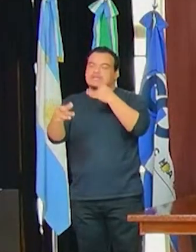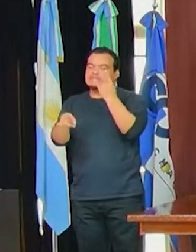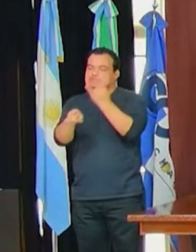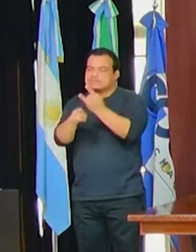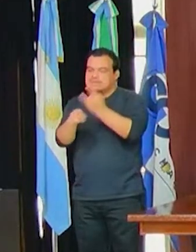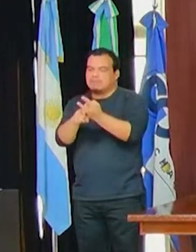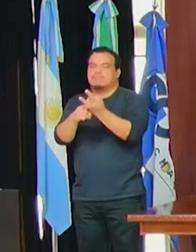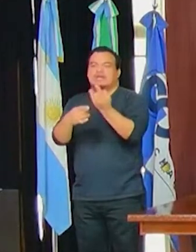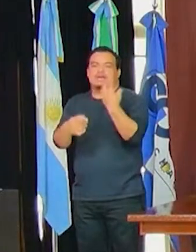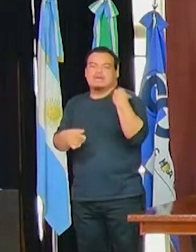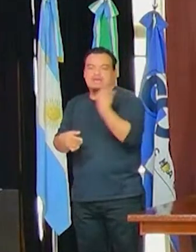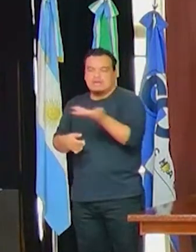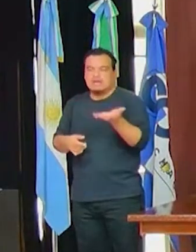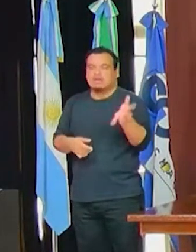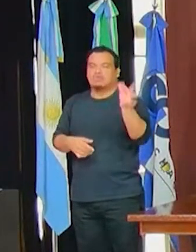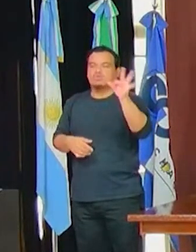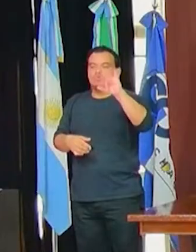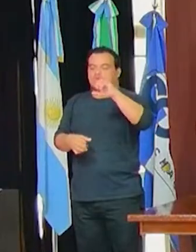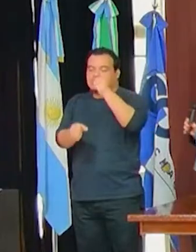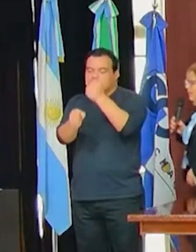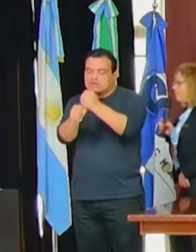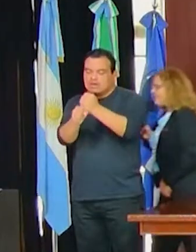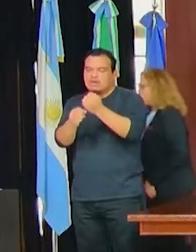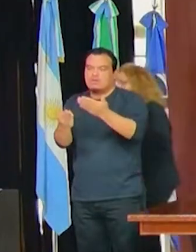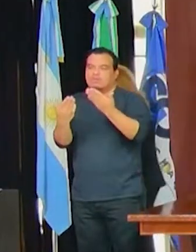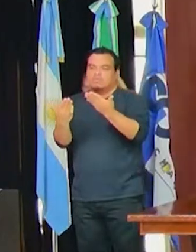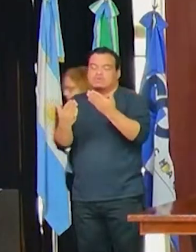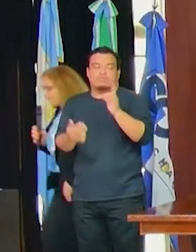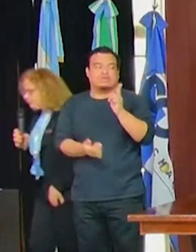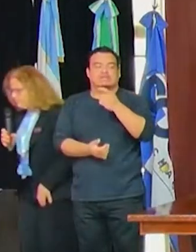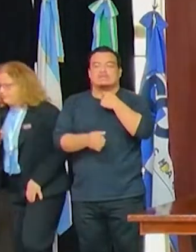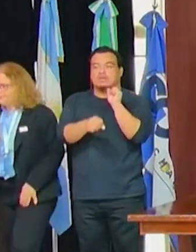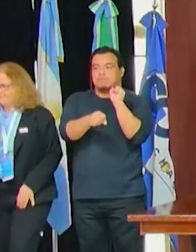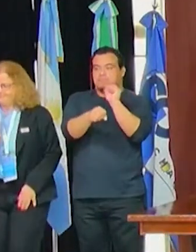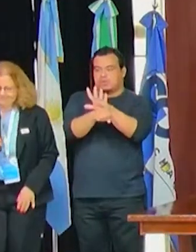a diario con los pacientes. Si podemos poner el power de la mesa 2.